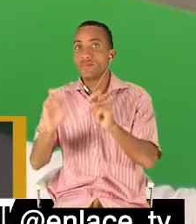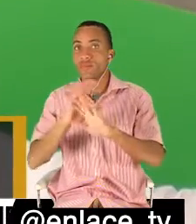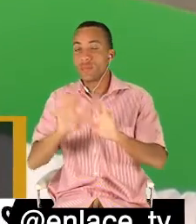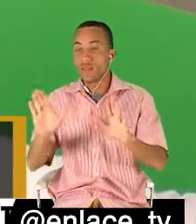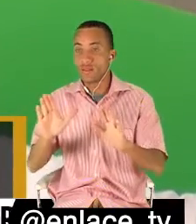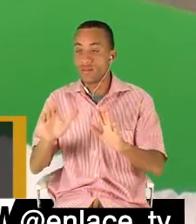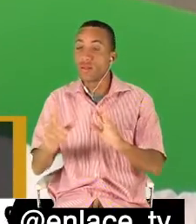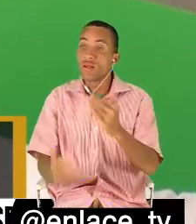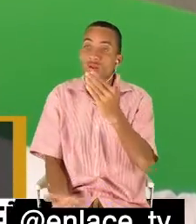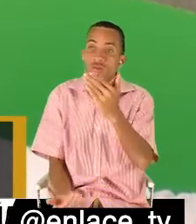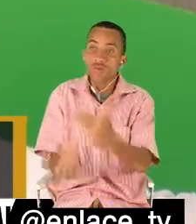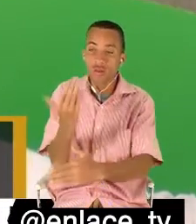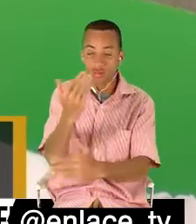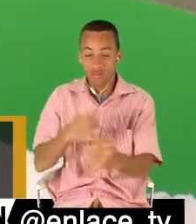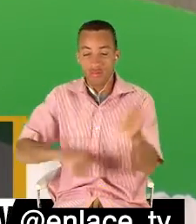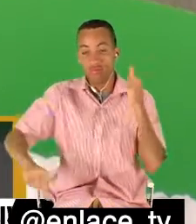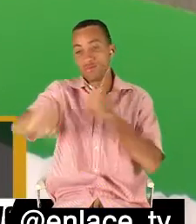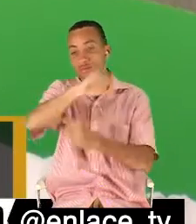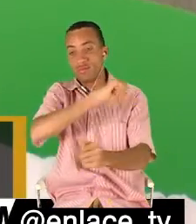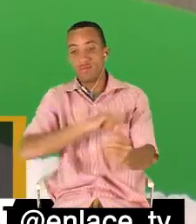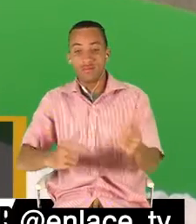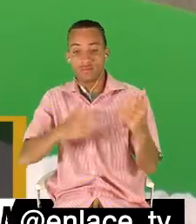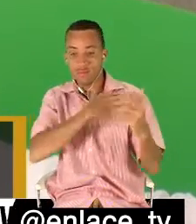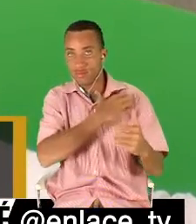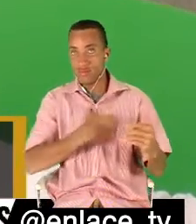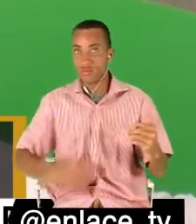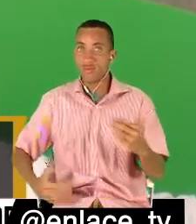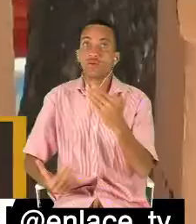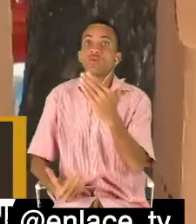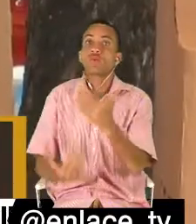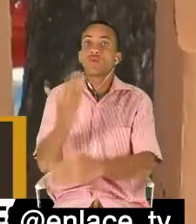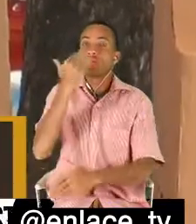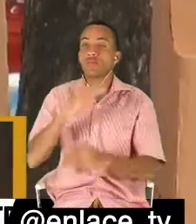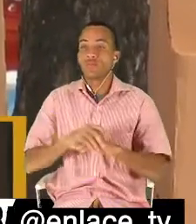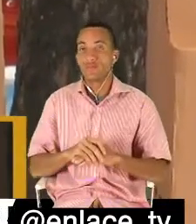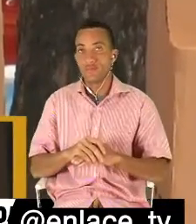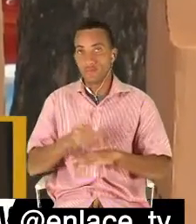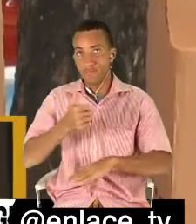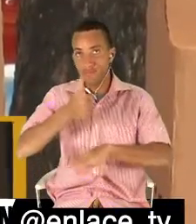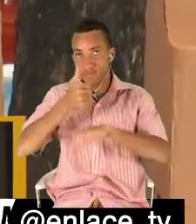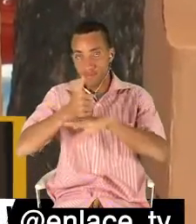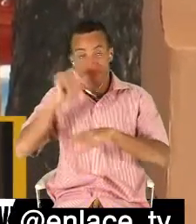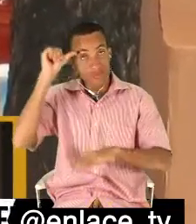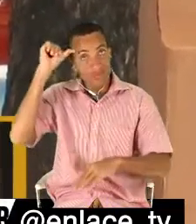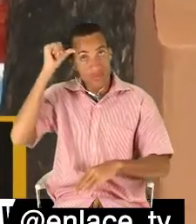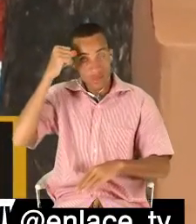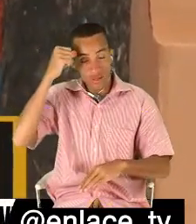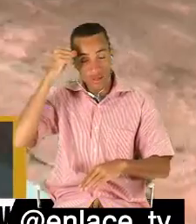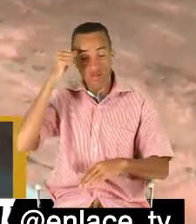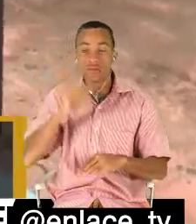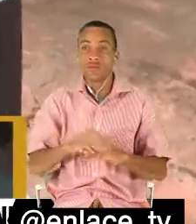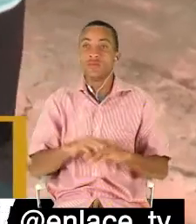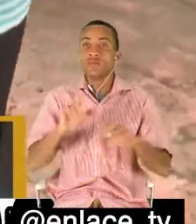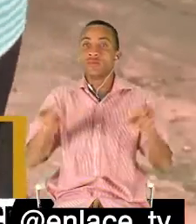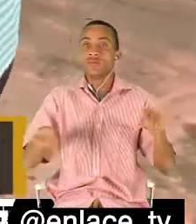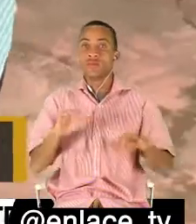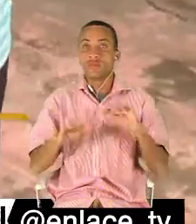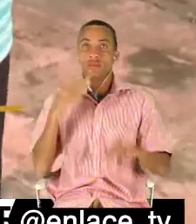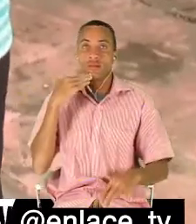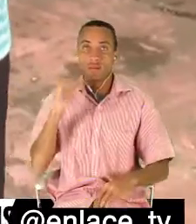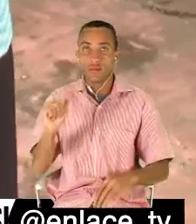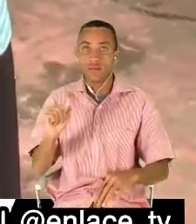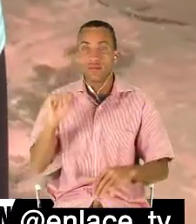posesión específica de todos los presidentes de las juntas de acción comunal. Recordó la secretaria de Gobierno que la ley establece el 1 de julio para la posesión de